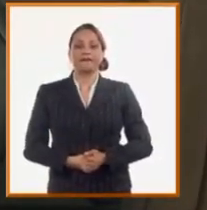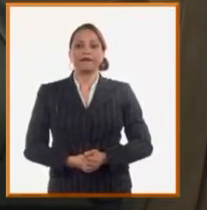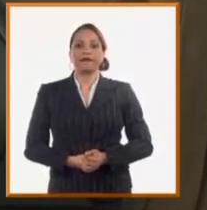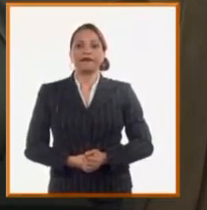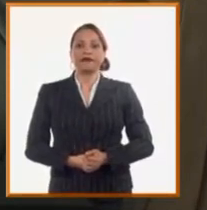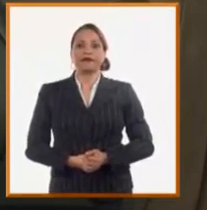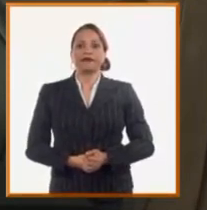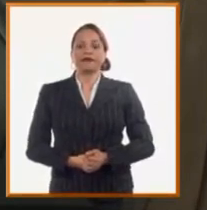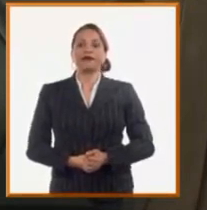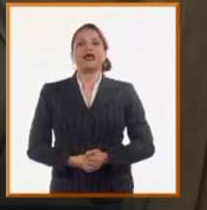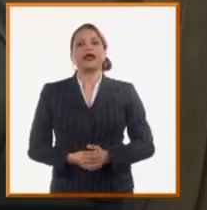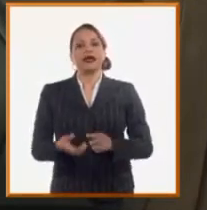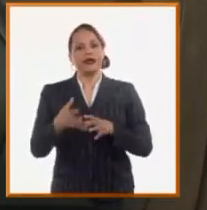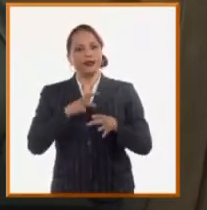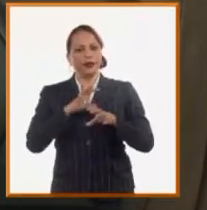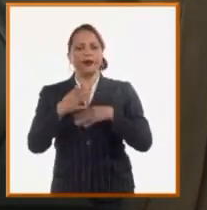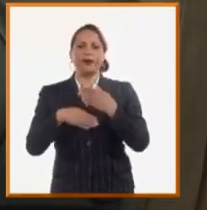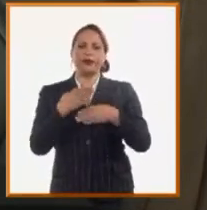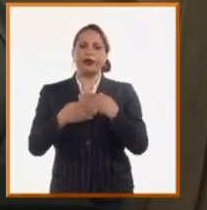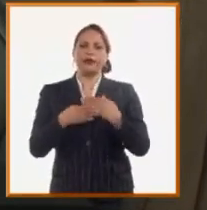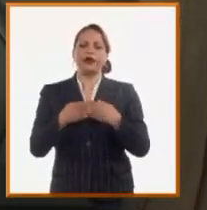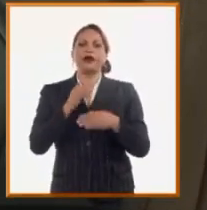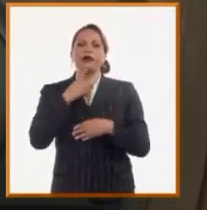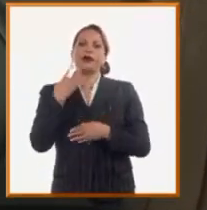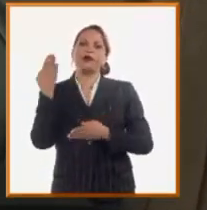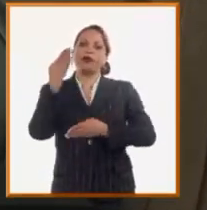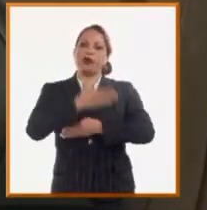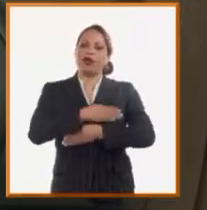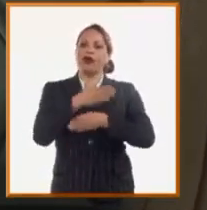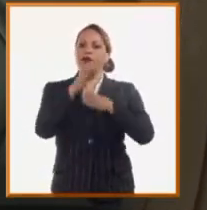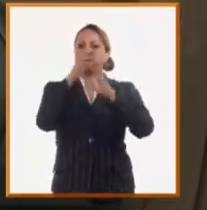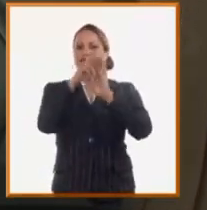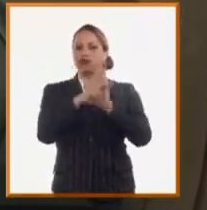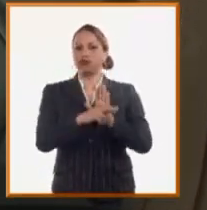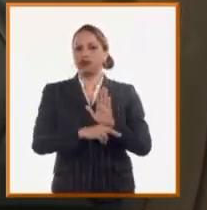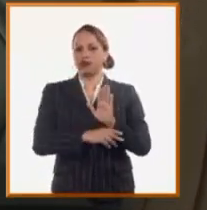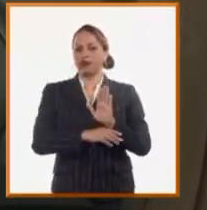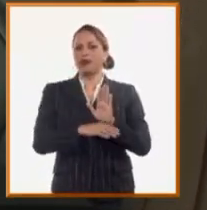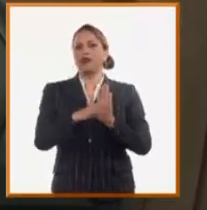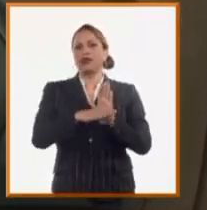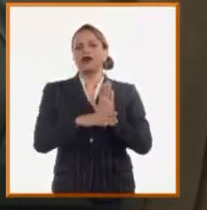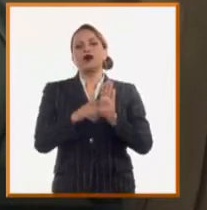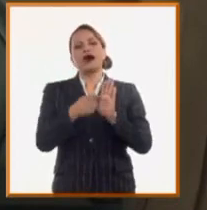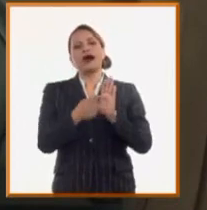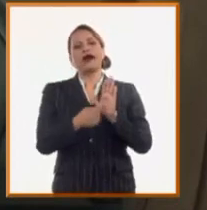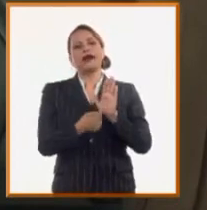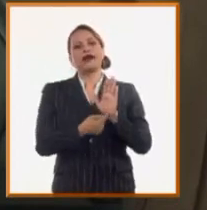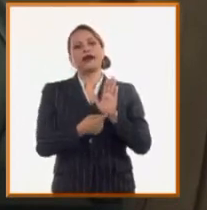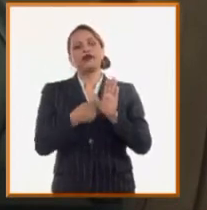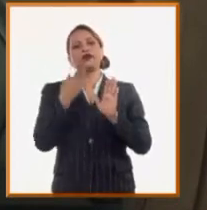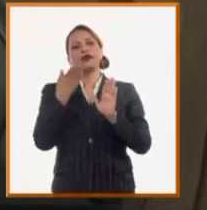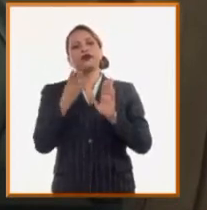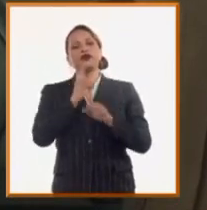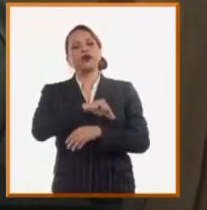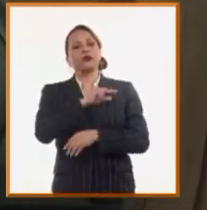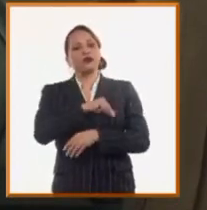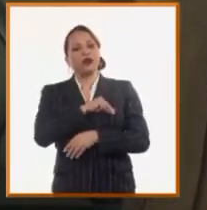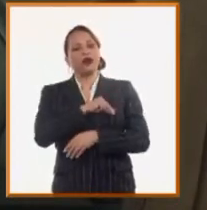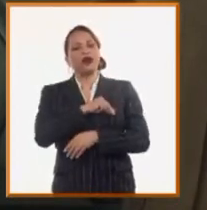Pero bueno, ese es un tipo de problema. Los problemas del bloqueo, que no son pocos. Y ahí están las cuentas. Yo que les pido a los diputados que se